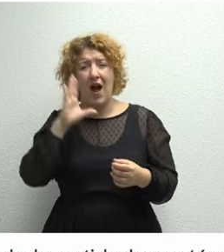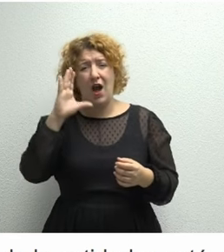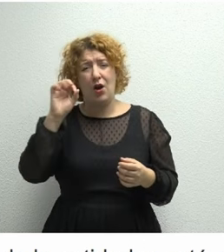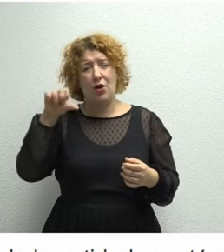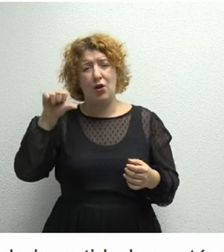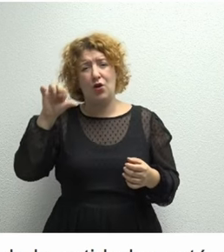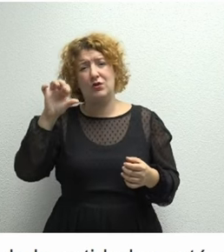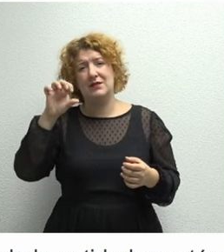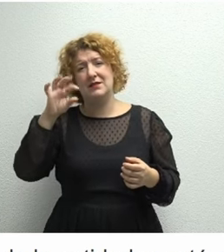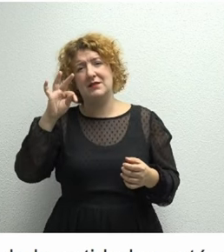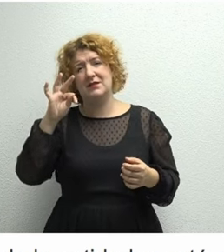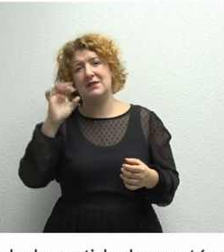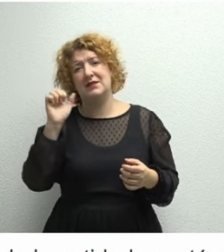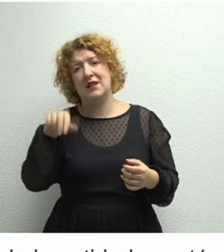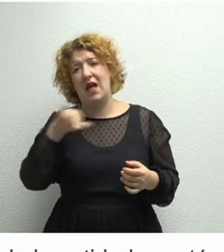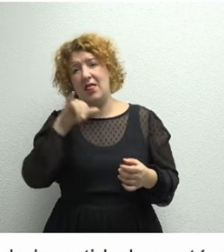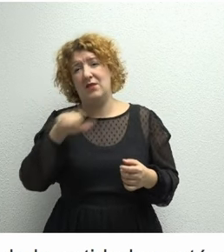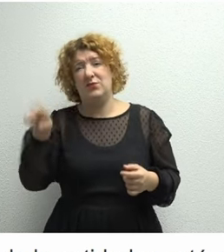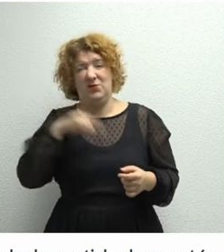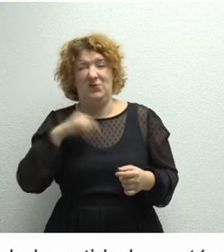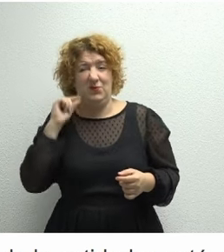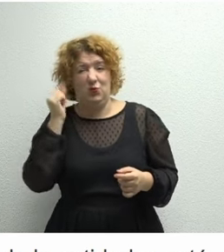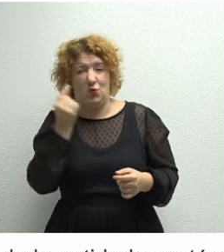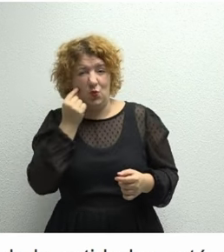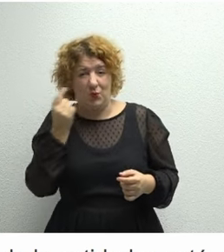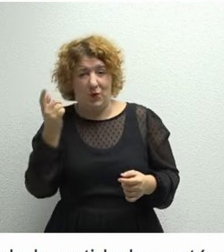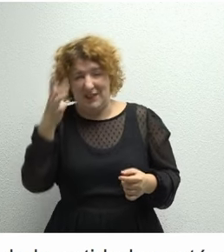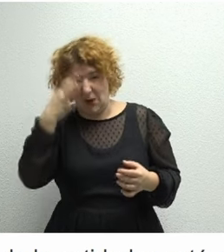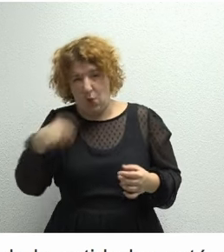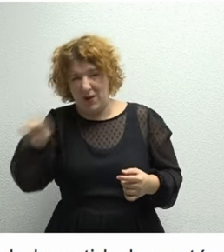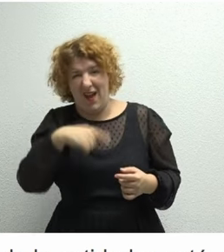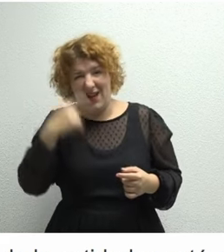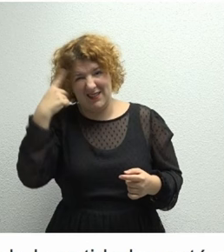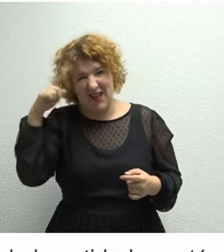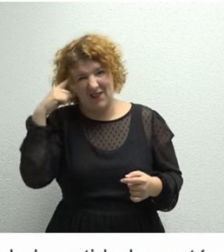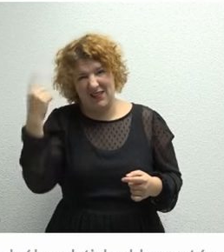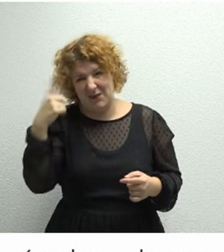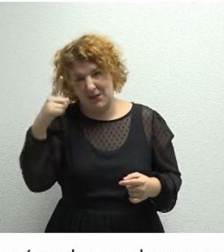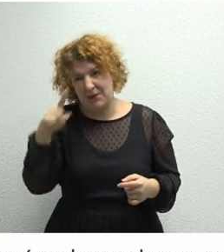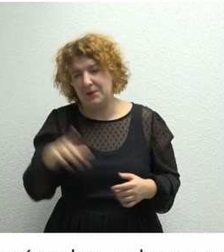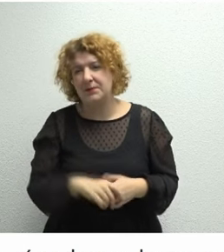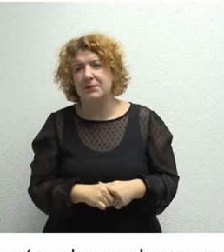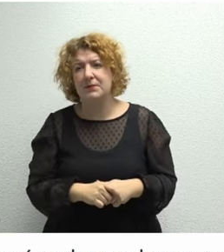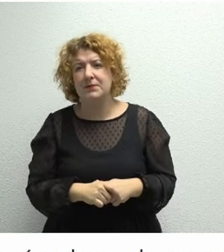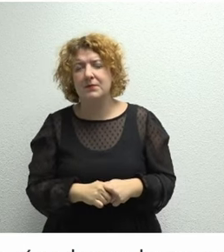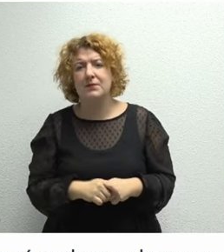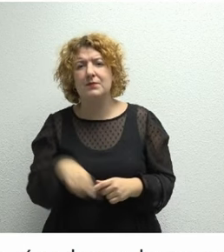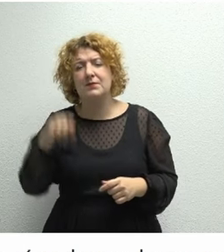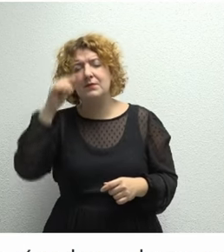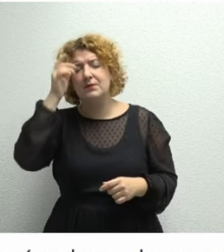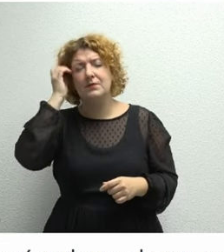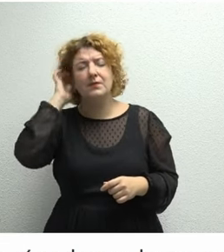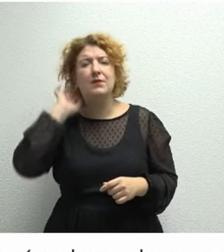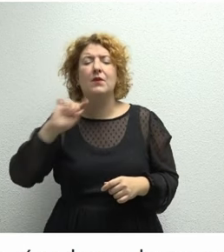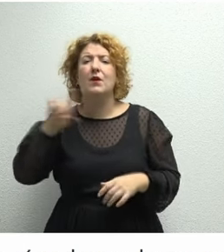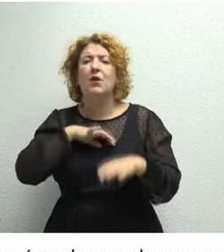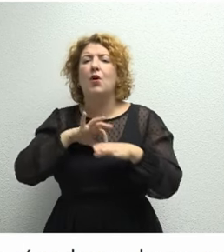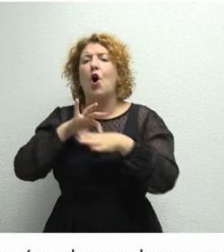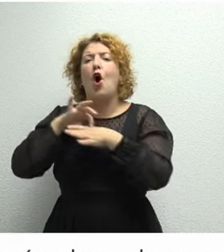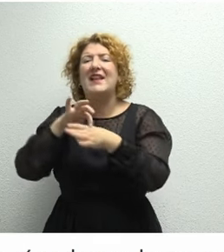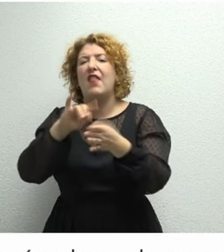todo suena bueno Nosotros hemos hemos tenido la oportunidad de hacer de realizar una orientación